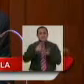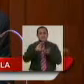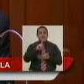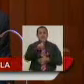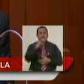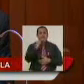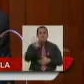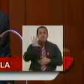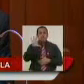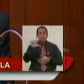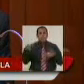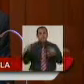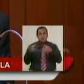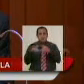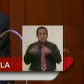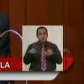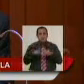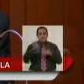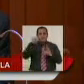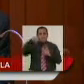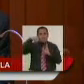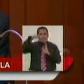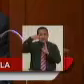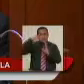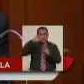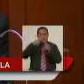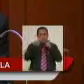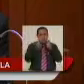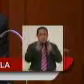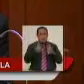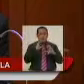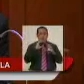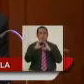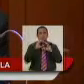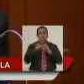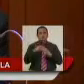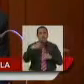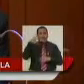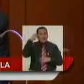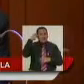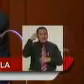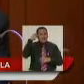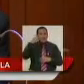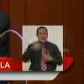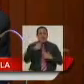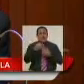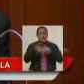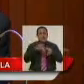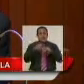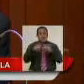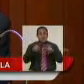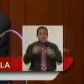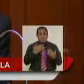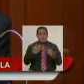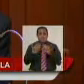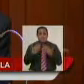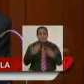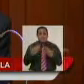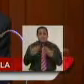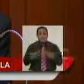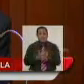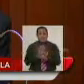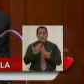105, el sistema de videovigilancia y comunicación radial. Anuncio que este sistema de comunicaciones